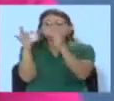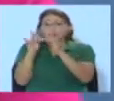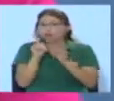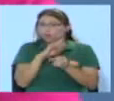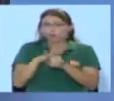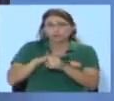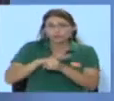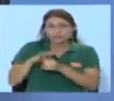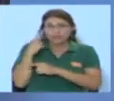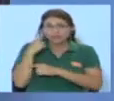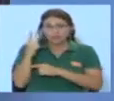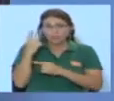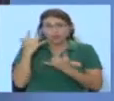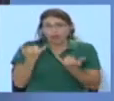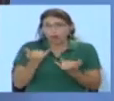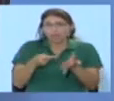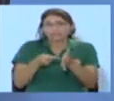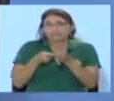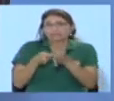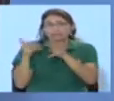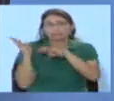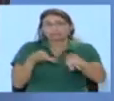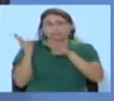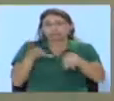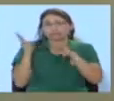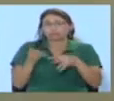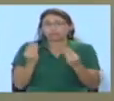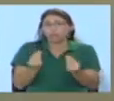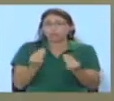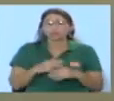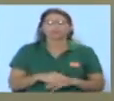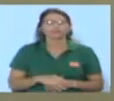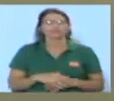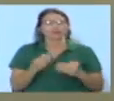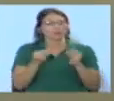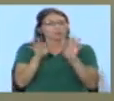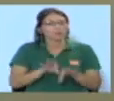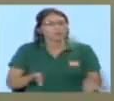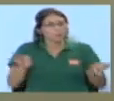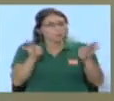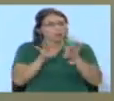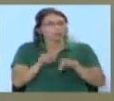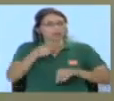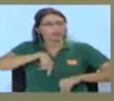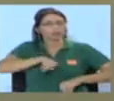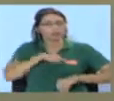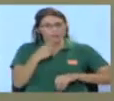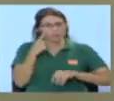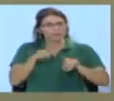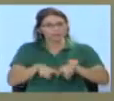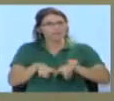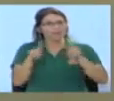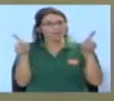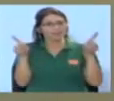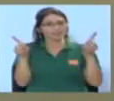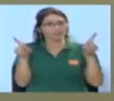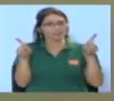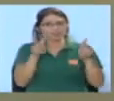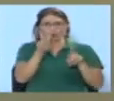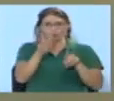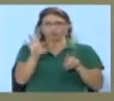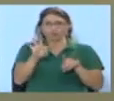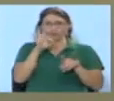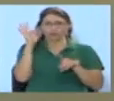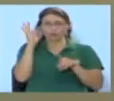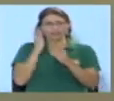este momento en el país? Claro, aquí creo que es importante que podamos establecer la diferencia entre las dos formas que hay